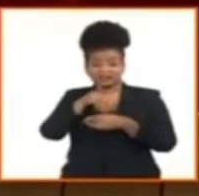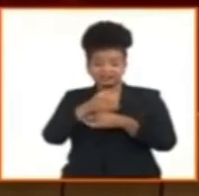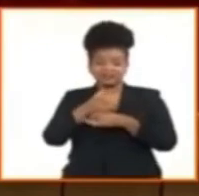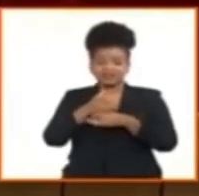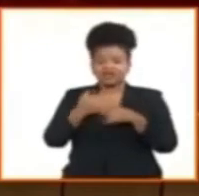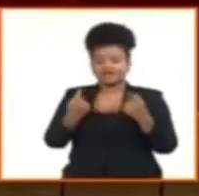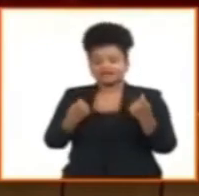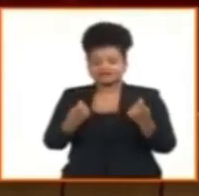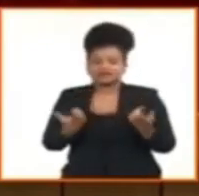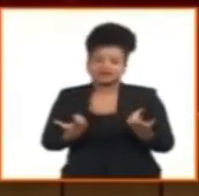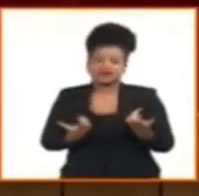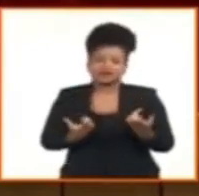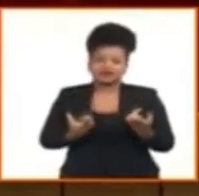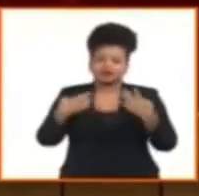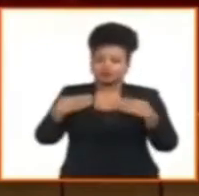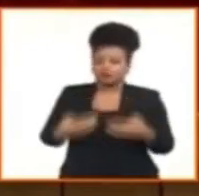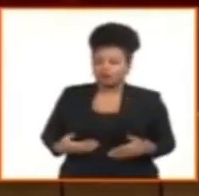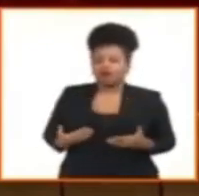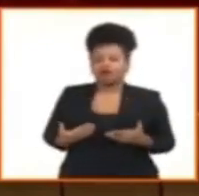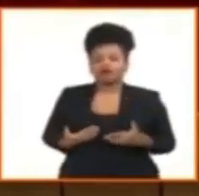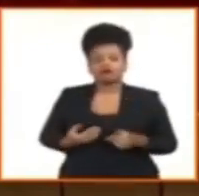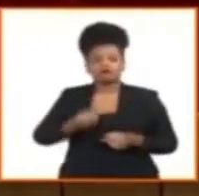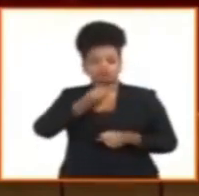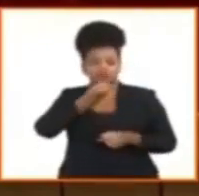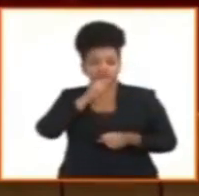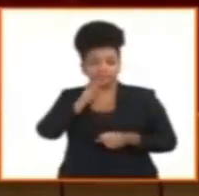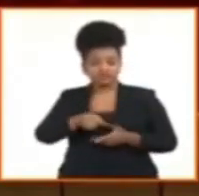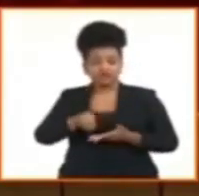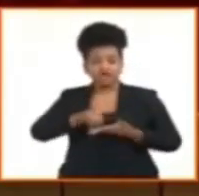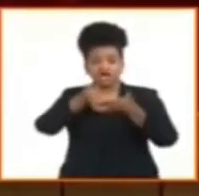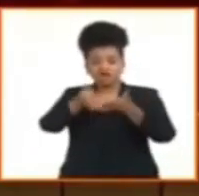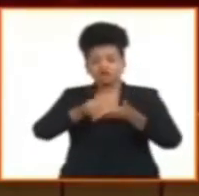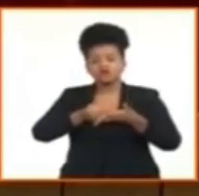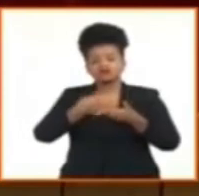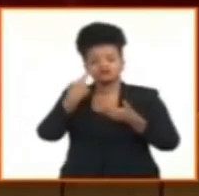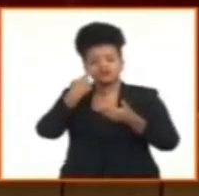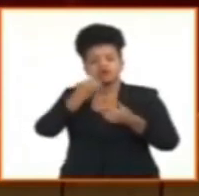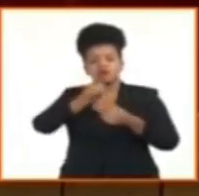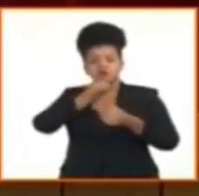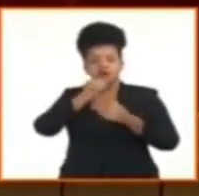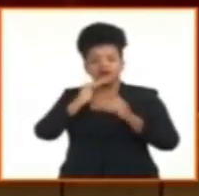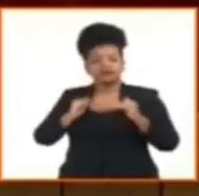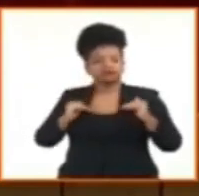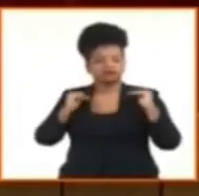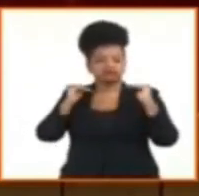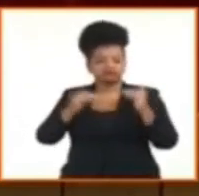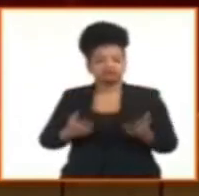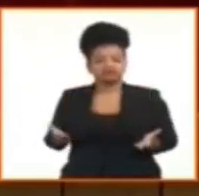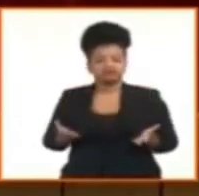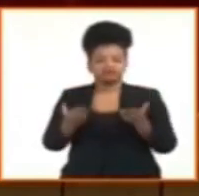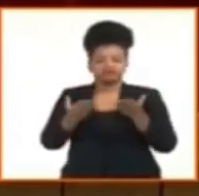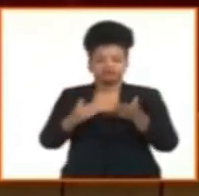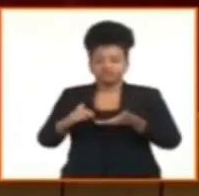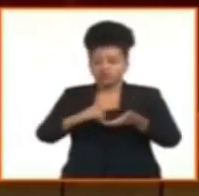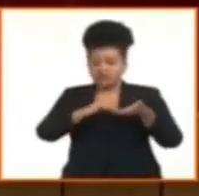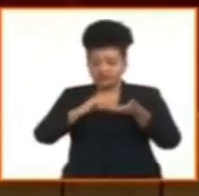demandas humanas y coloca a quienes la dan y la reciben en el escalón más alto de nuestra especie. Ella seguirá